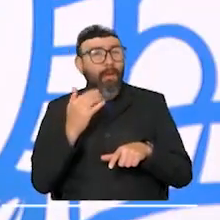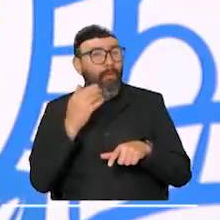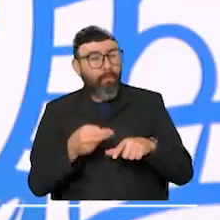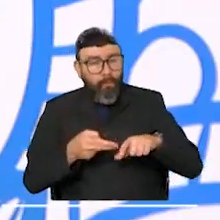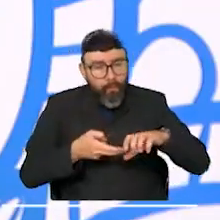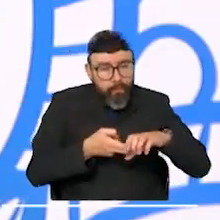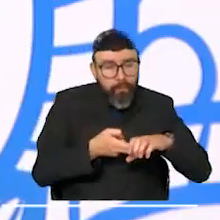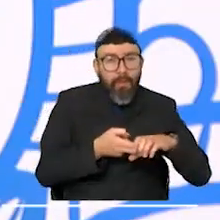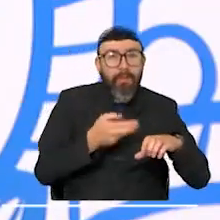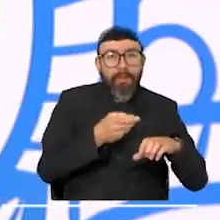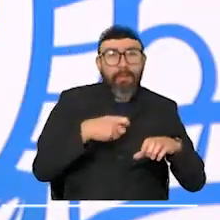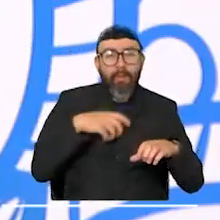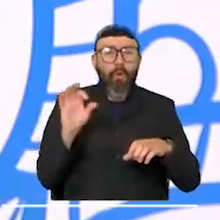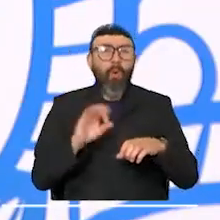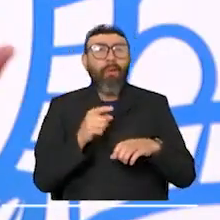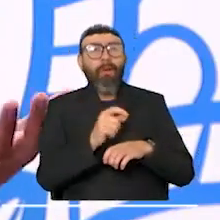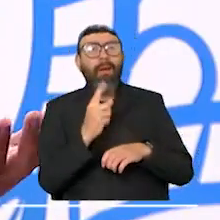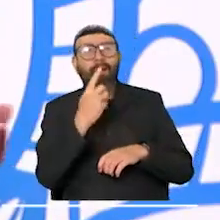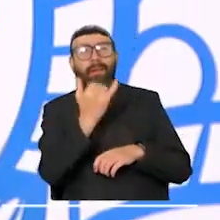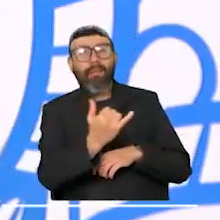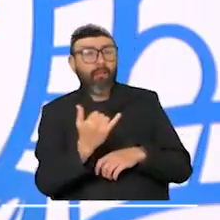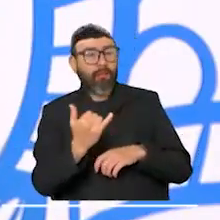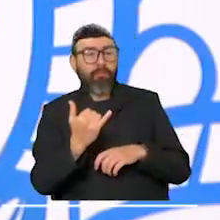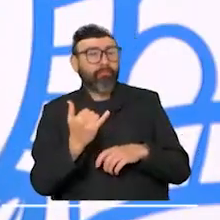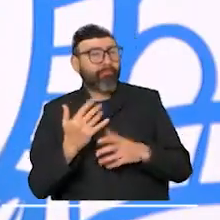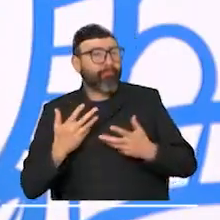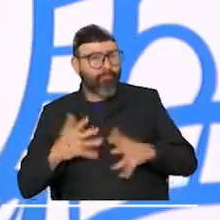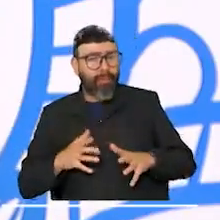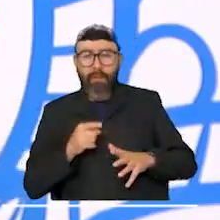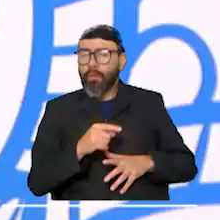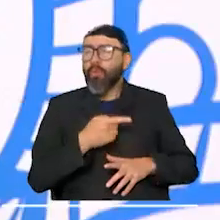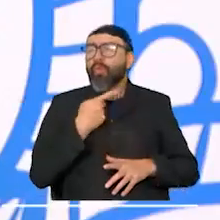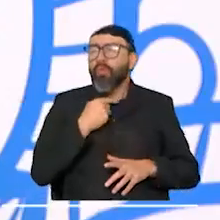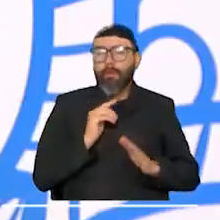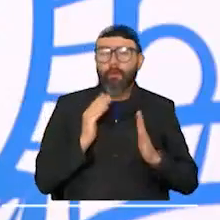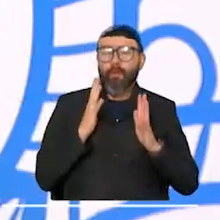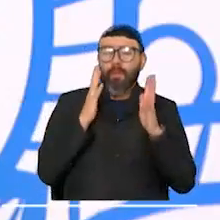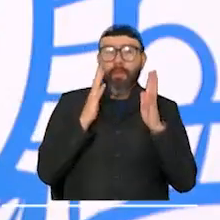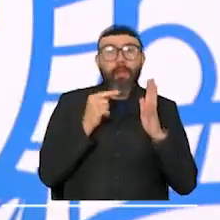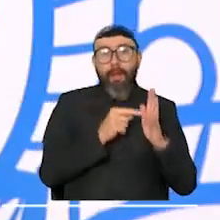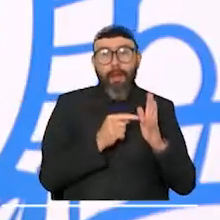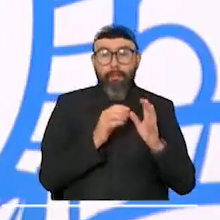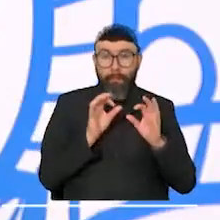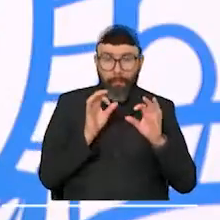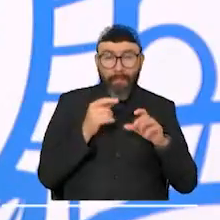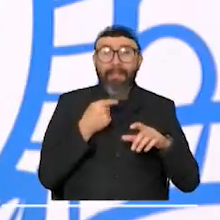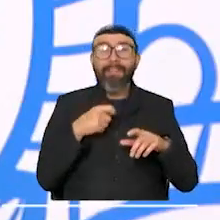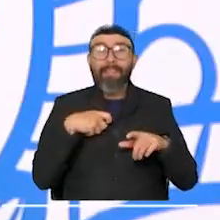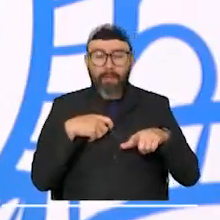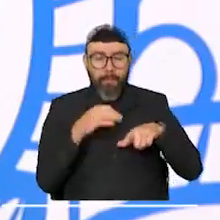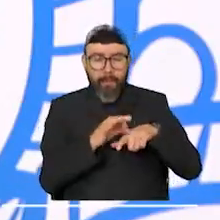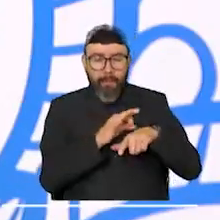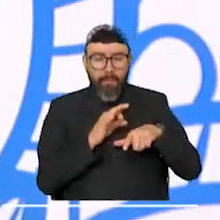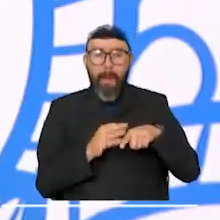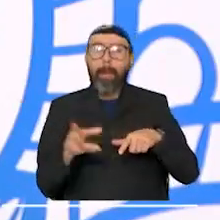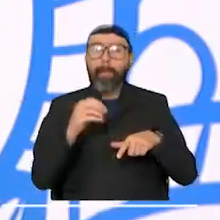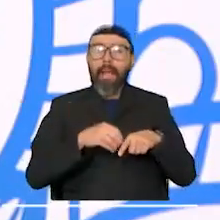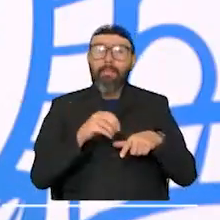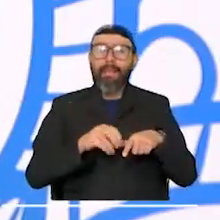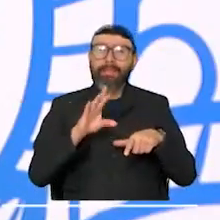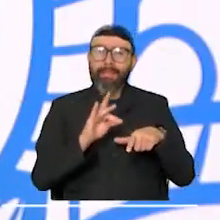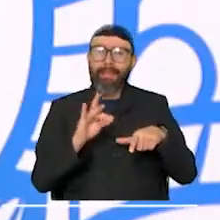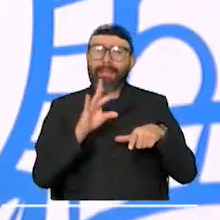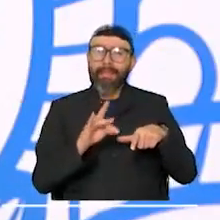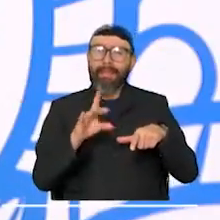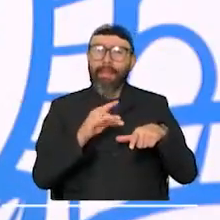o a nivel vaginal o x que es lo que nos excita estas glándulas empiezan a producir mucho son mucho más moco y se